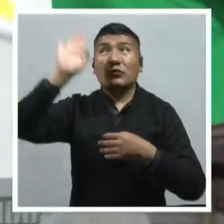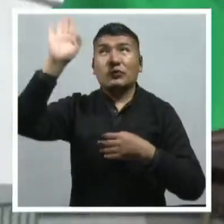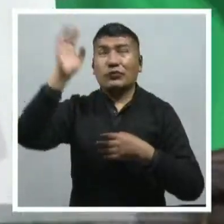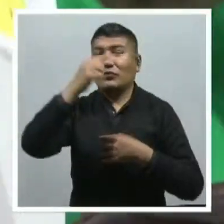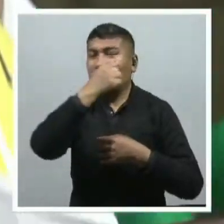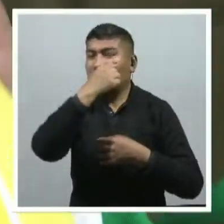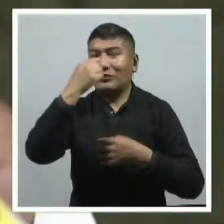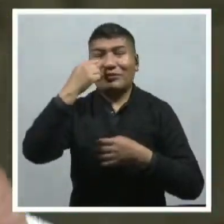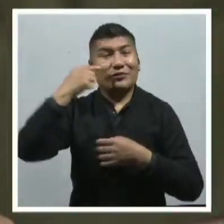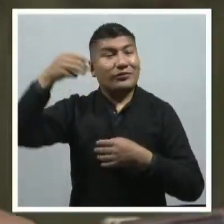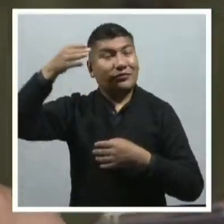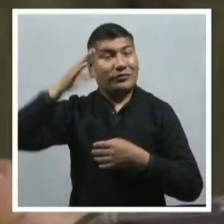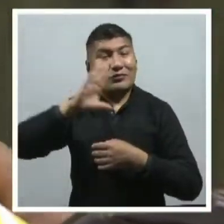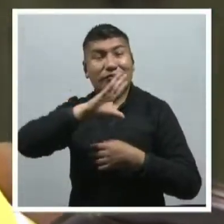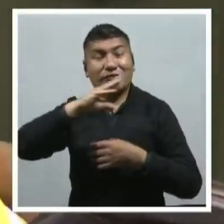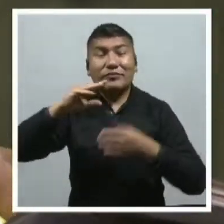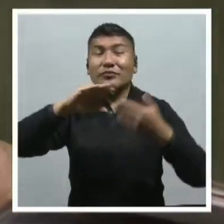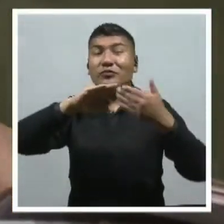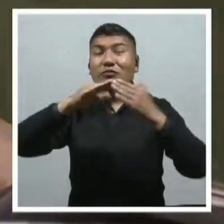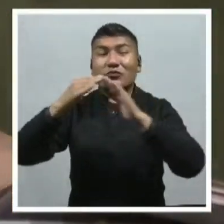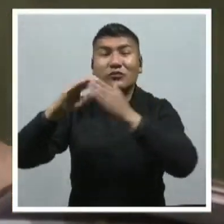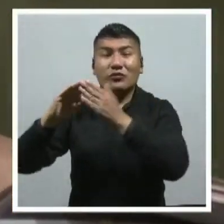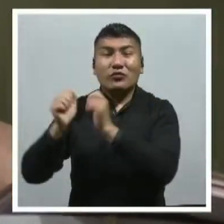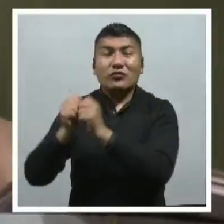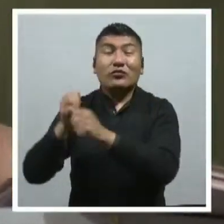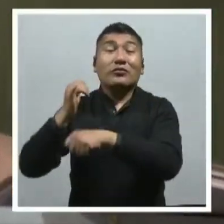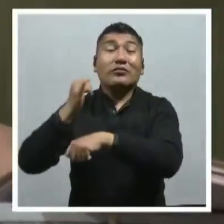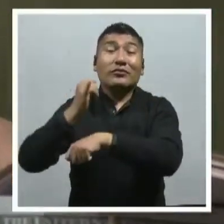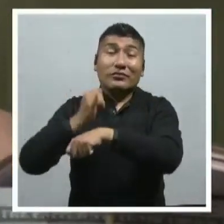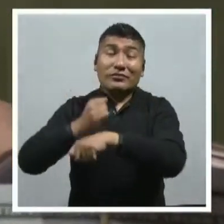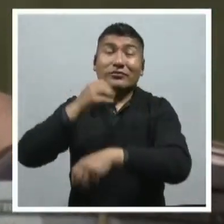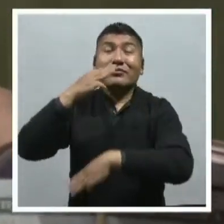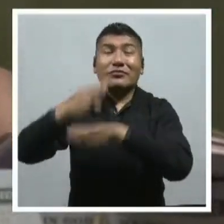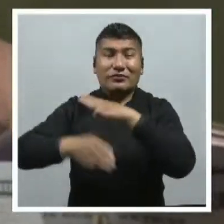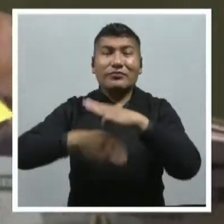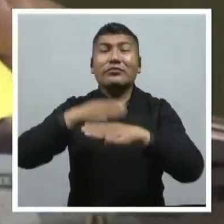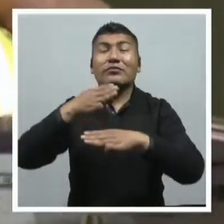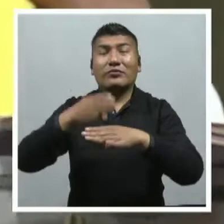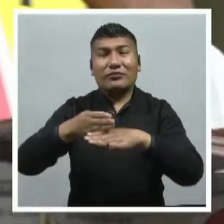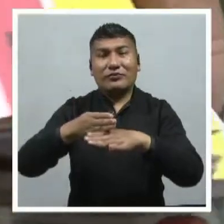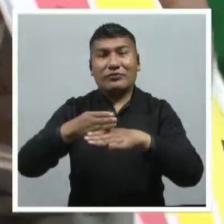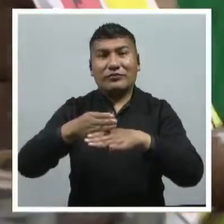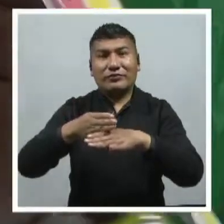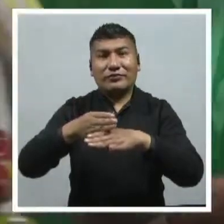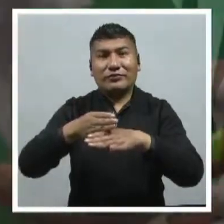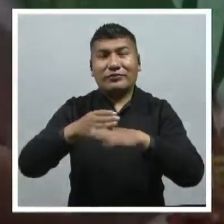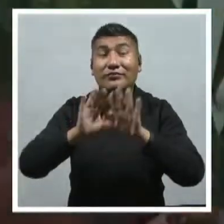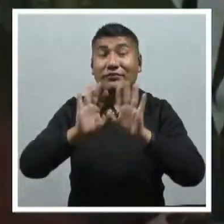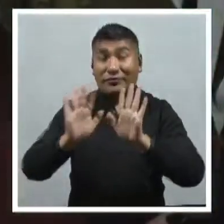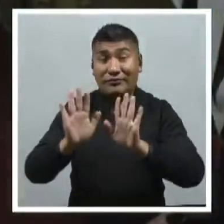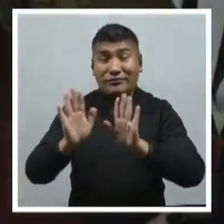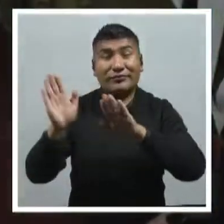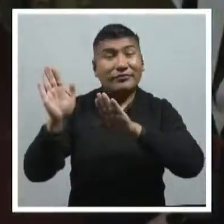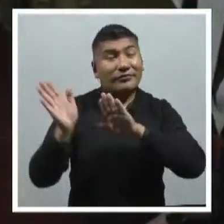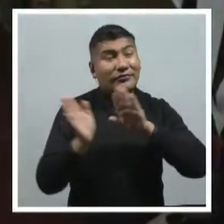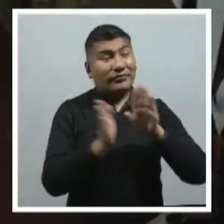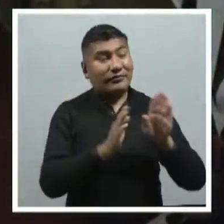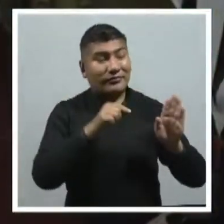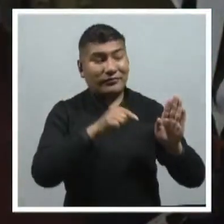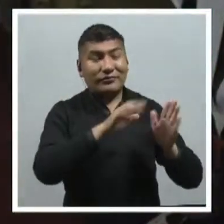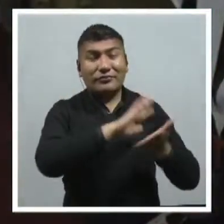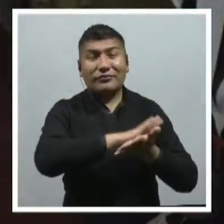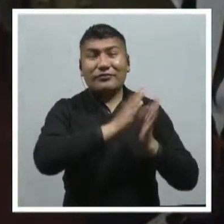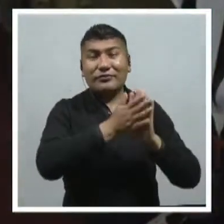y ante la comunidad, ante tu iglesia, ante el mundo. En cambio, queridos hermanos, la paz